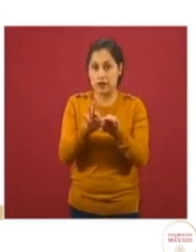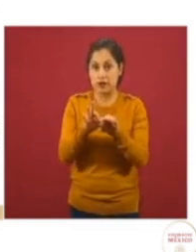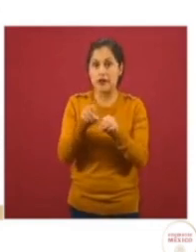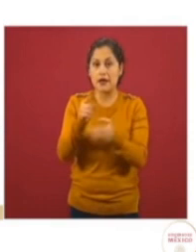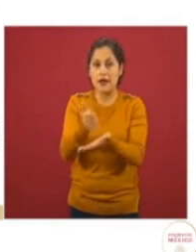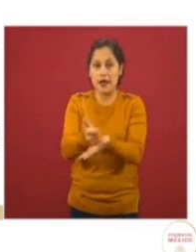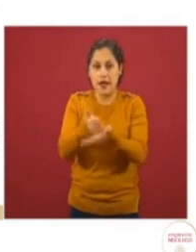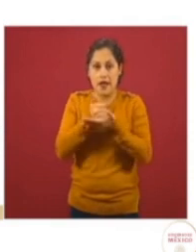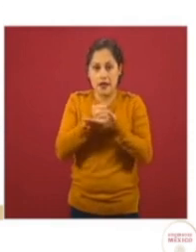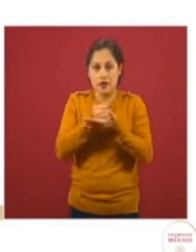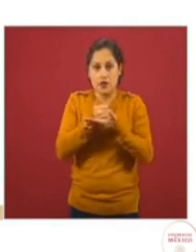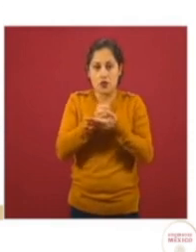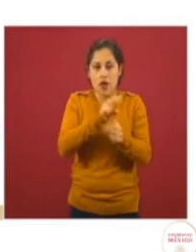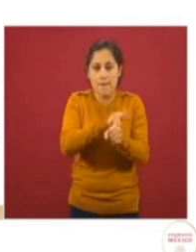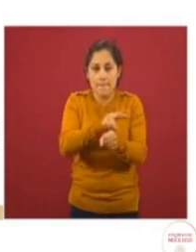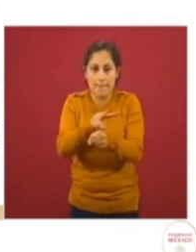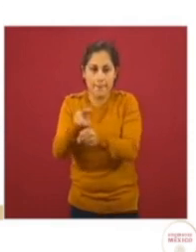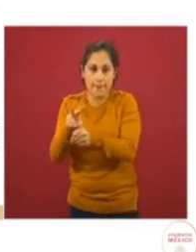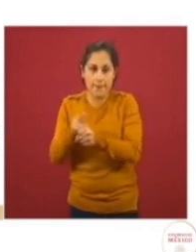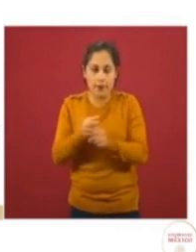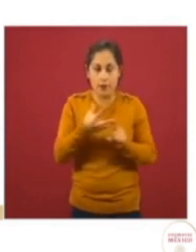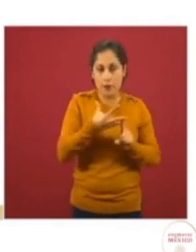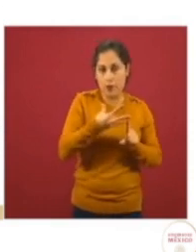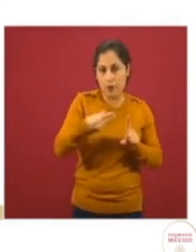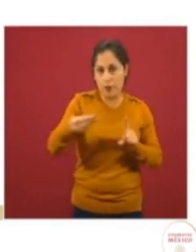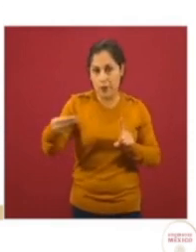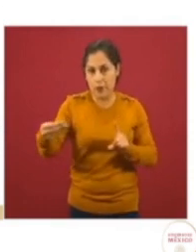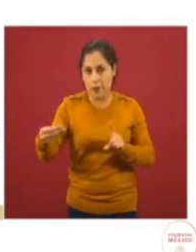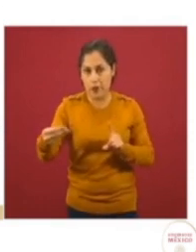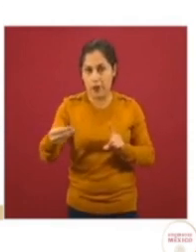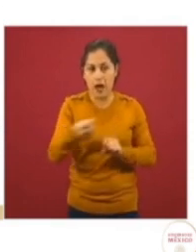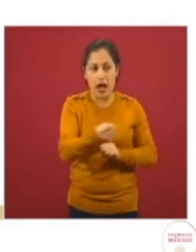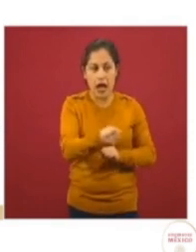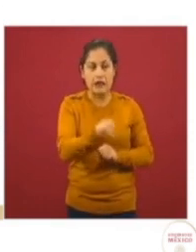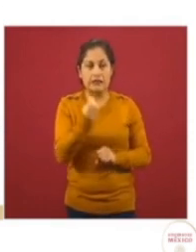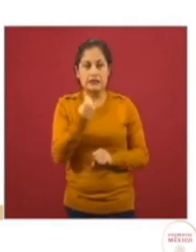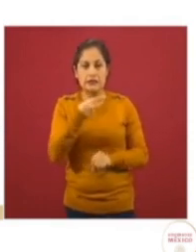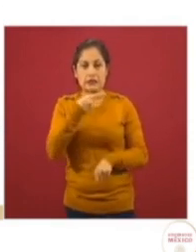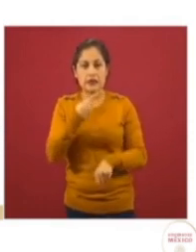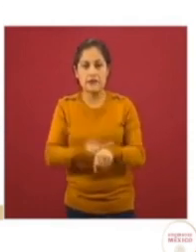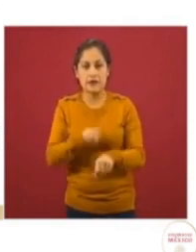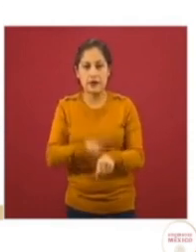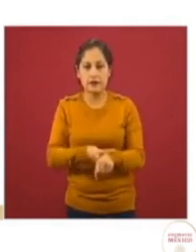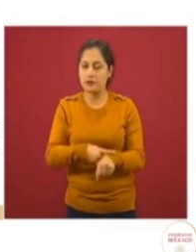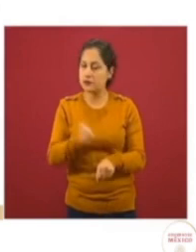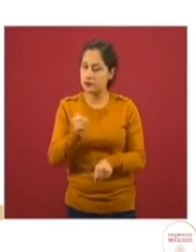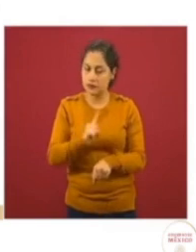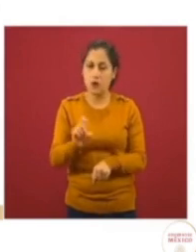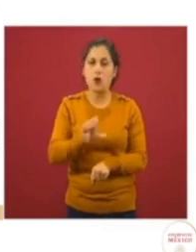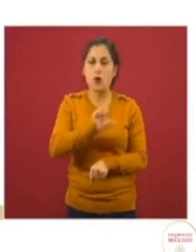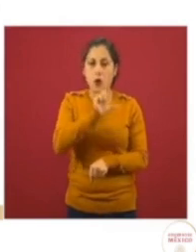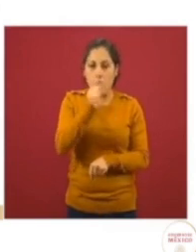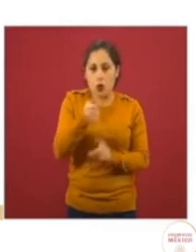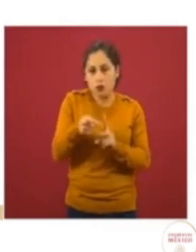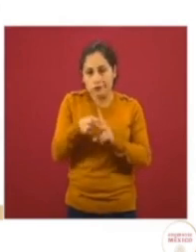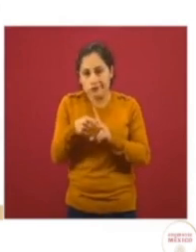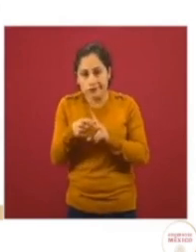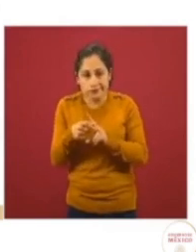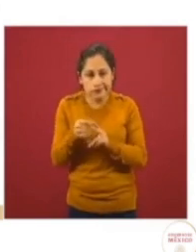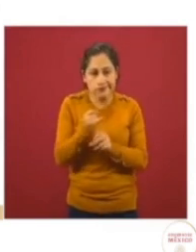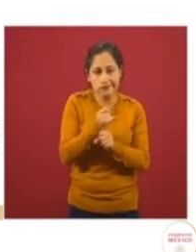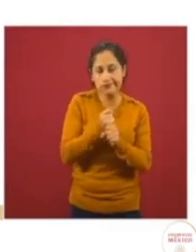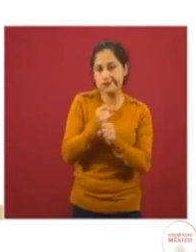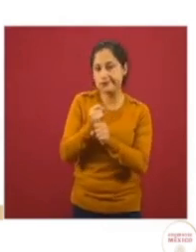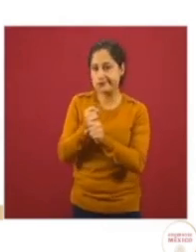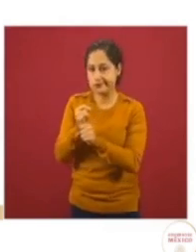epidemiológica no se basa solamente en los casos confirmados. Tenemos una señal mucho más sensible, mucho más oportuna,